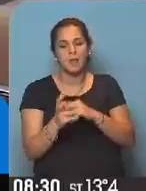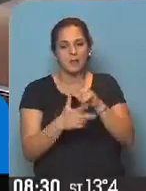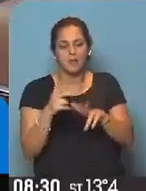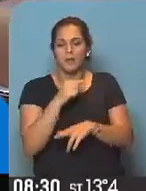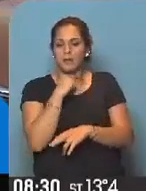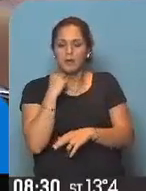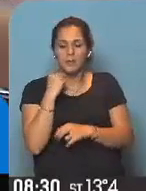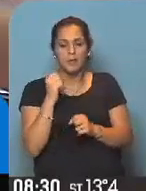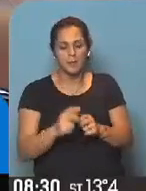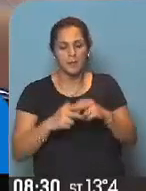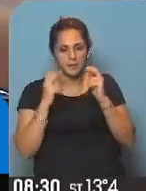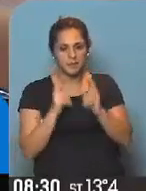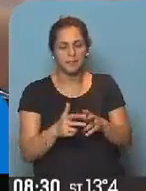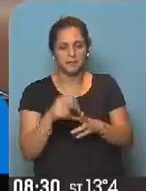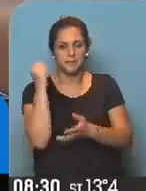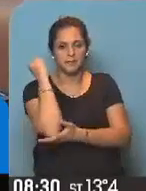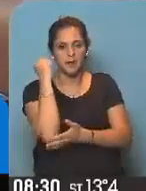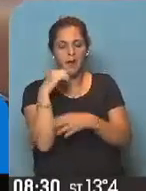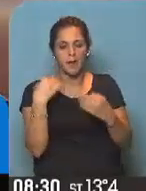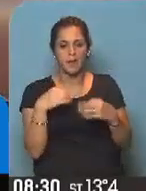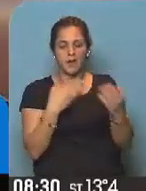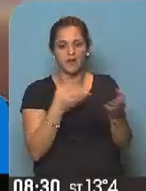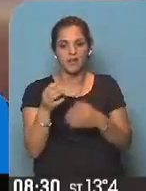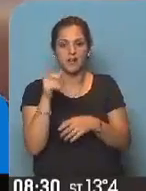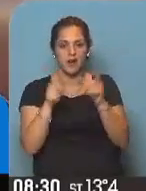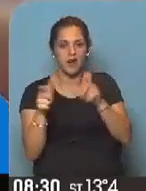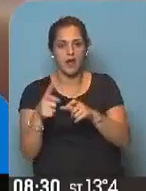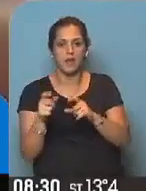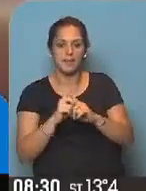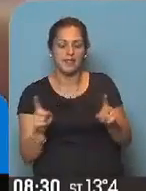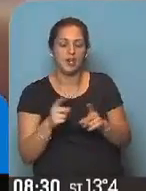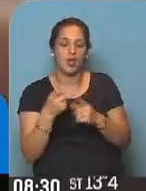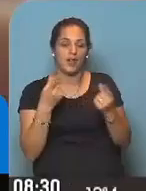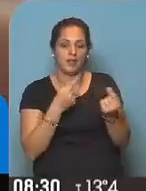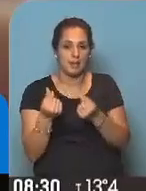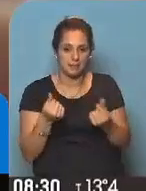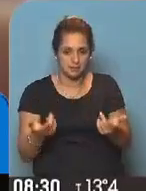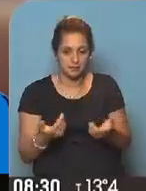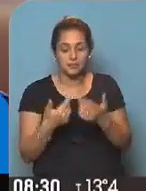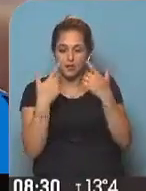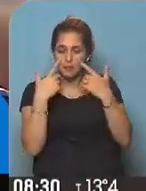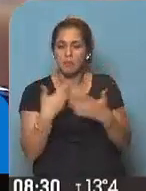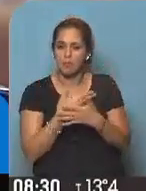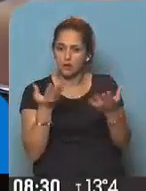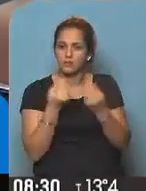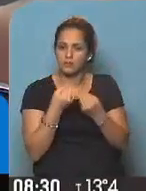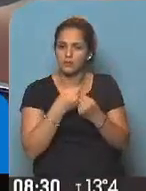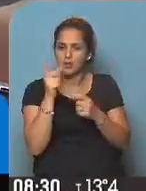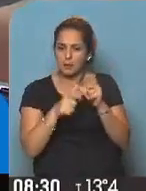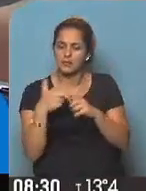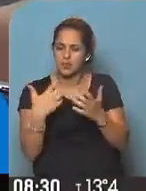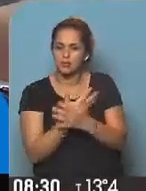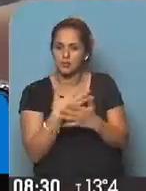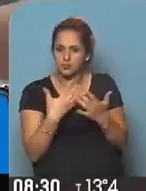radrizzani que dijo en esencia la economía tiene estar al servicio del hombre y no del capital financiero y refleja mucha gente que le está pasando mal